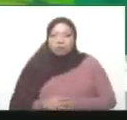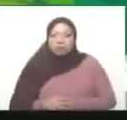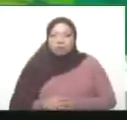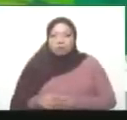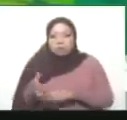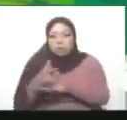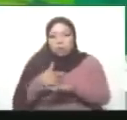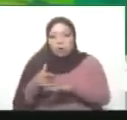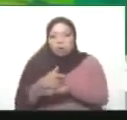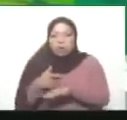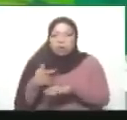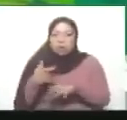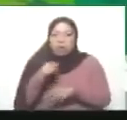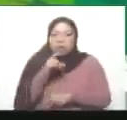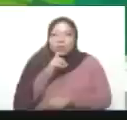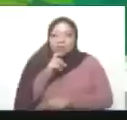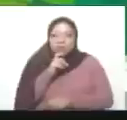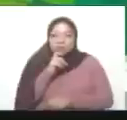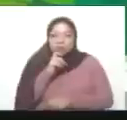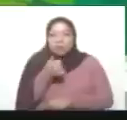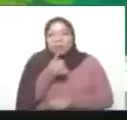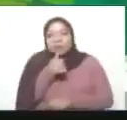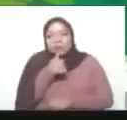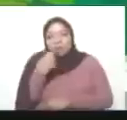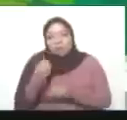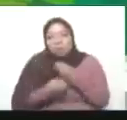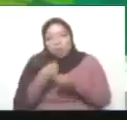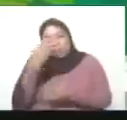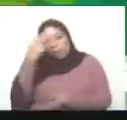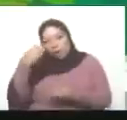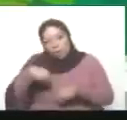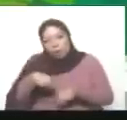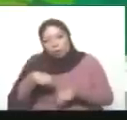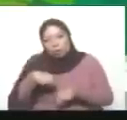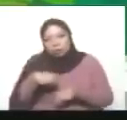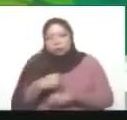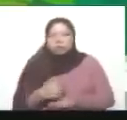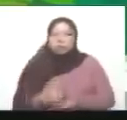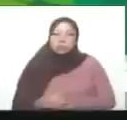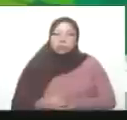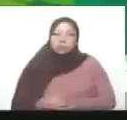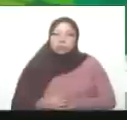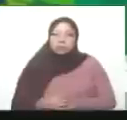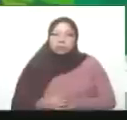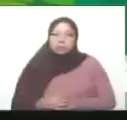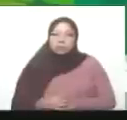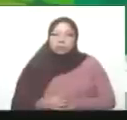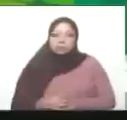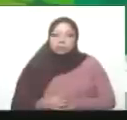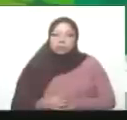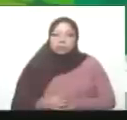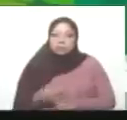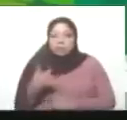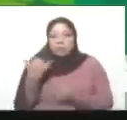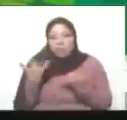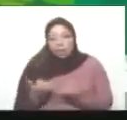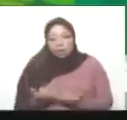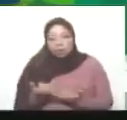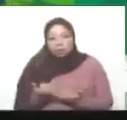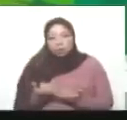un gobierno colonial Pero quien propicie el acuerdo y lo firma y en su momento